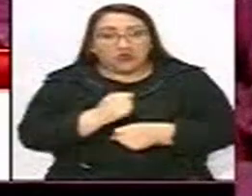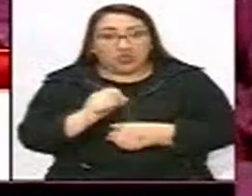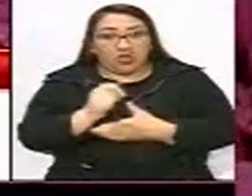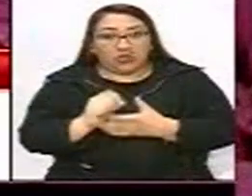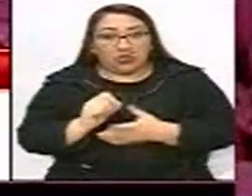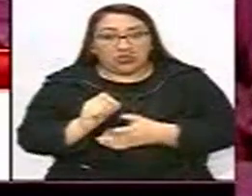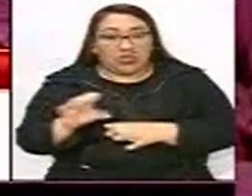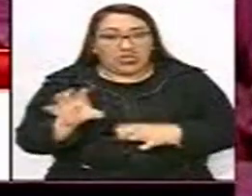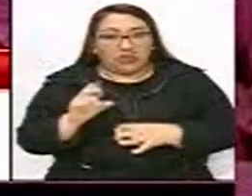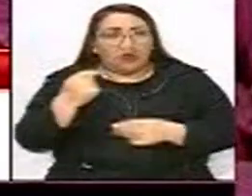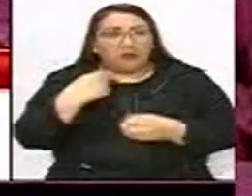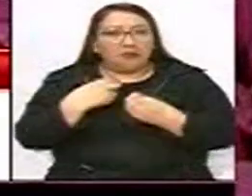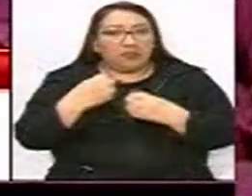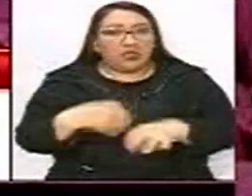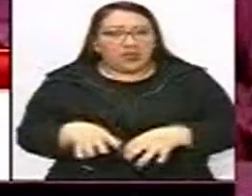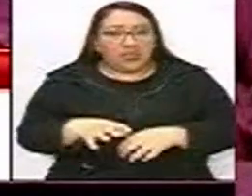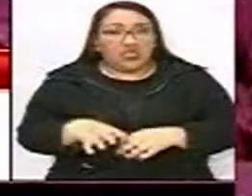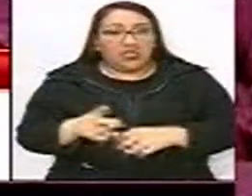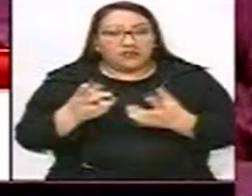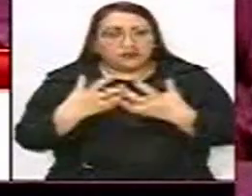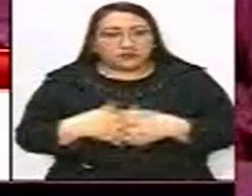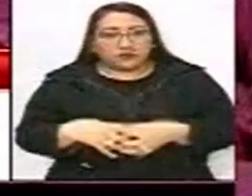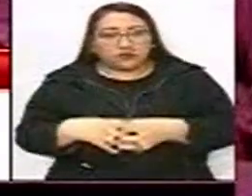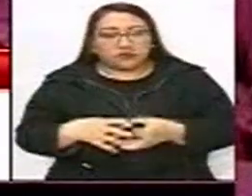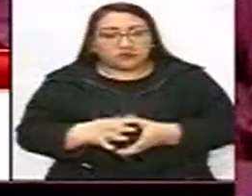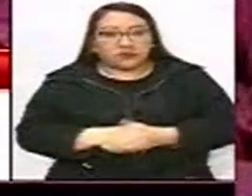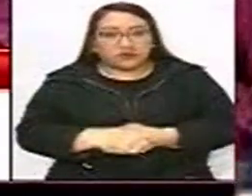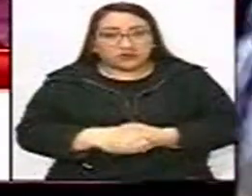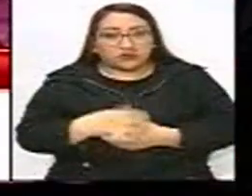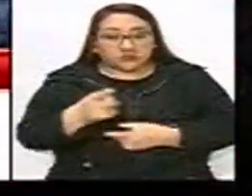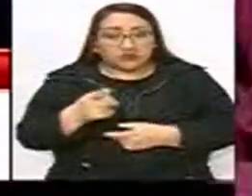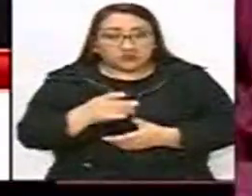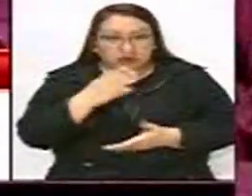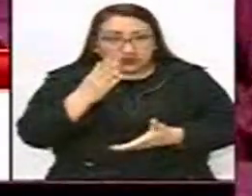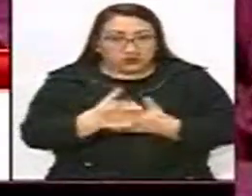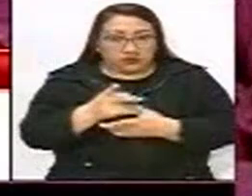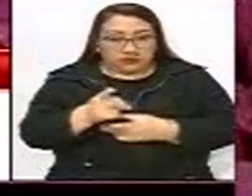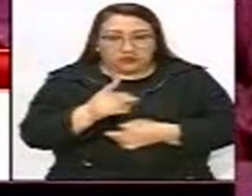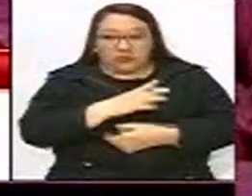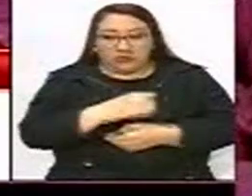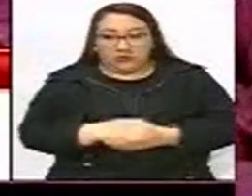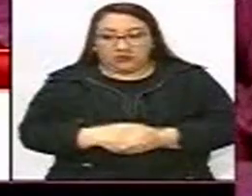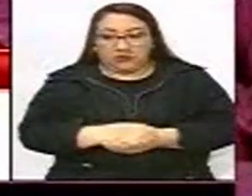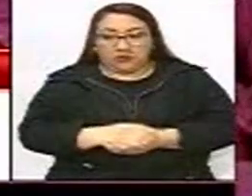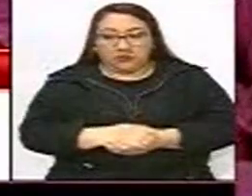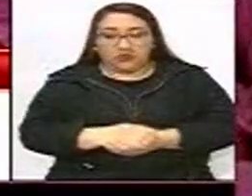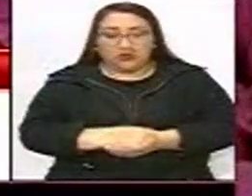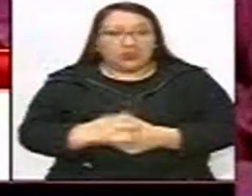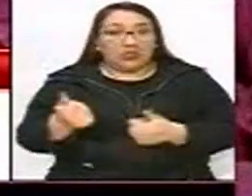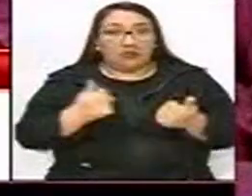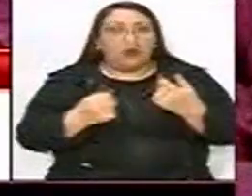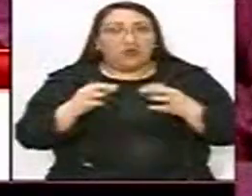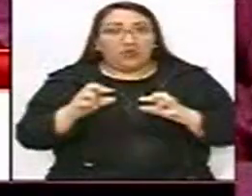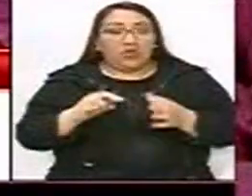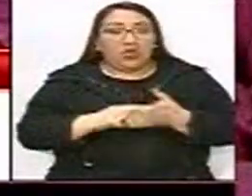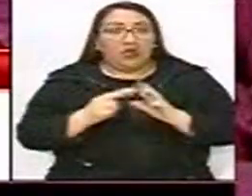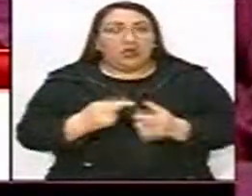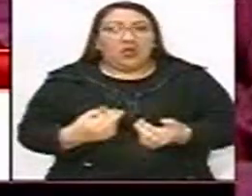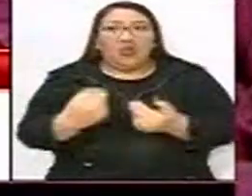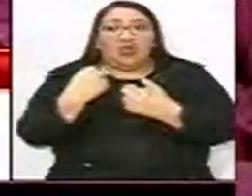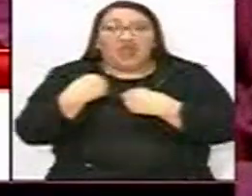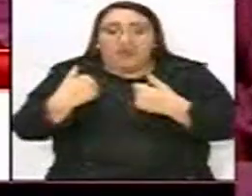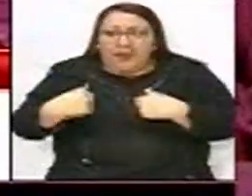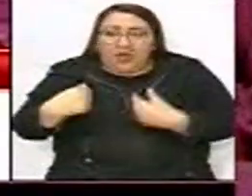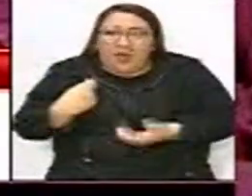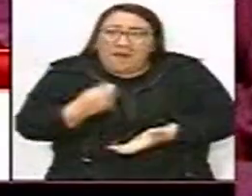contratos, genere un perjuicio a la empresa y que ese perjuicio gubernamental de la administración pública se le traslade al